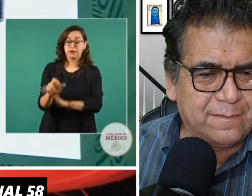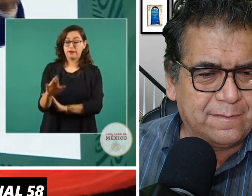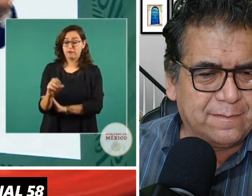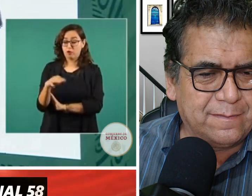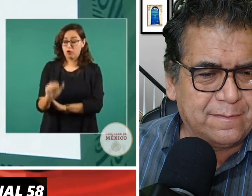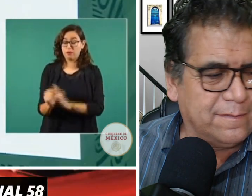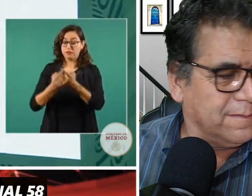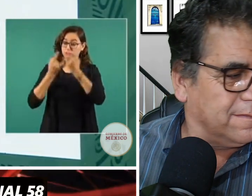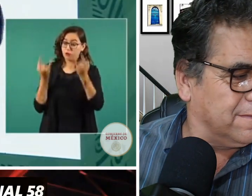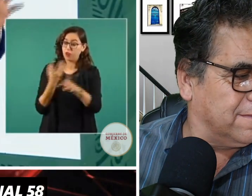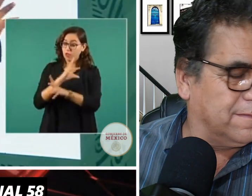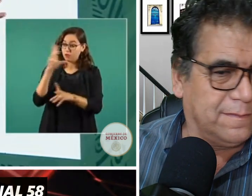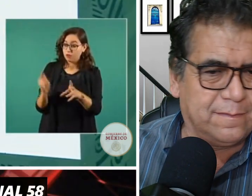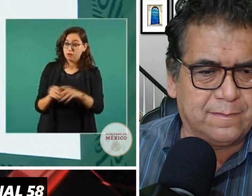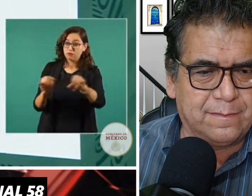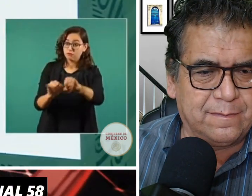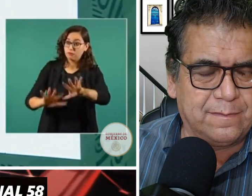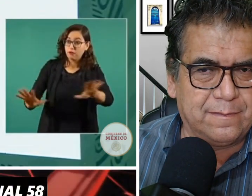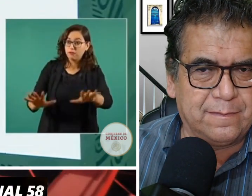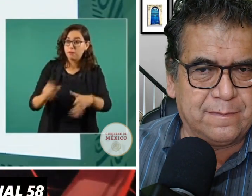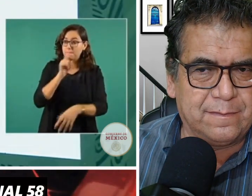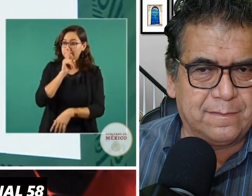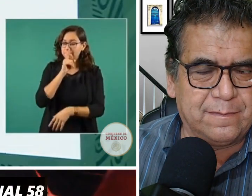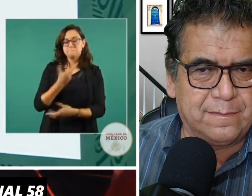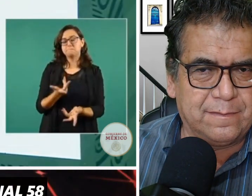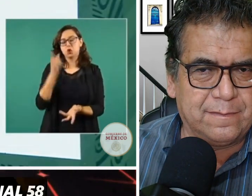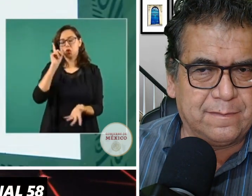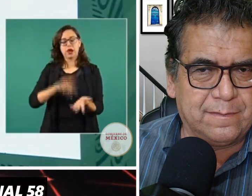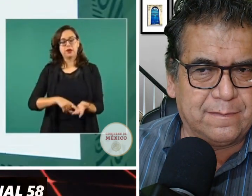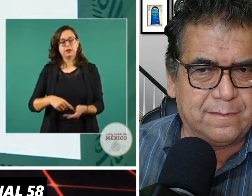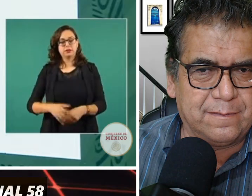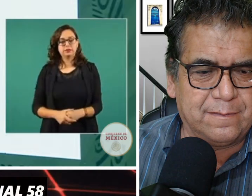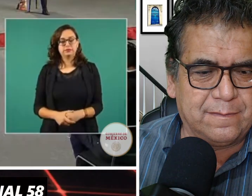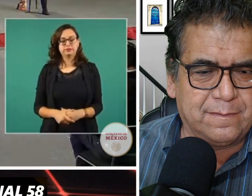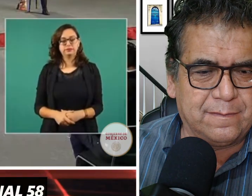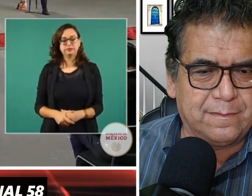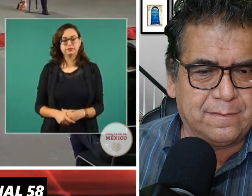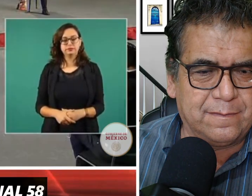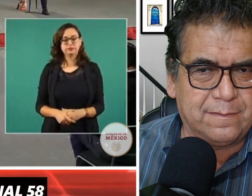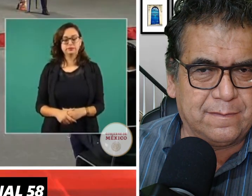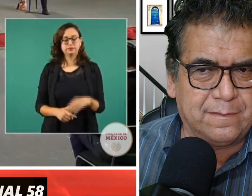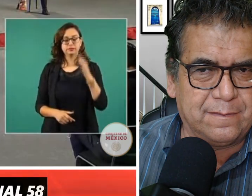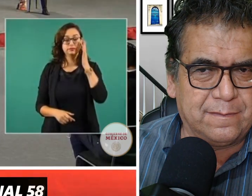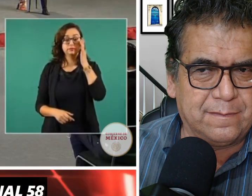aclaren bien, ¿no?, de qué se trata.